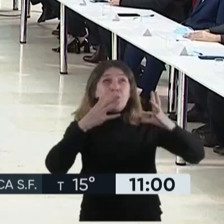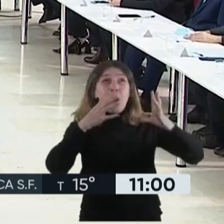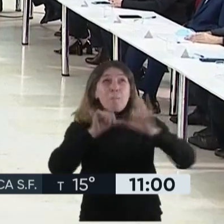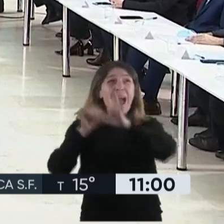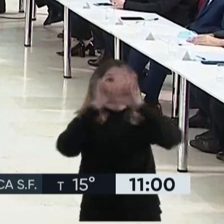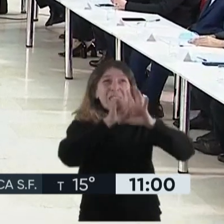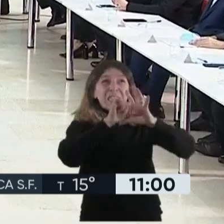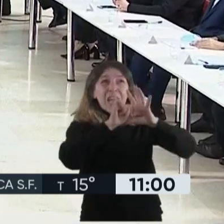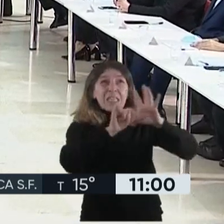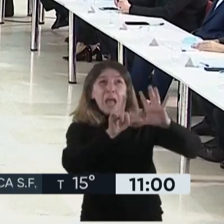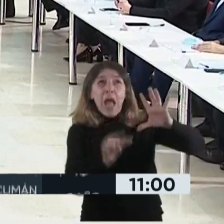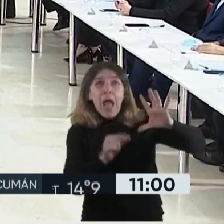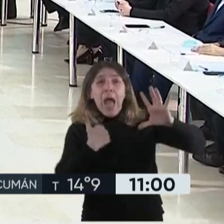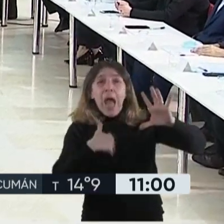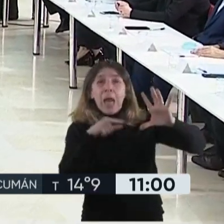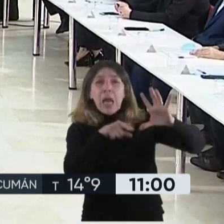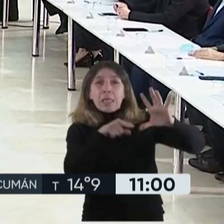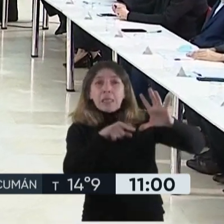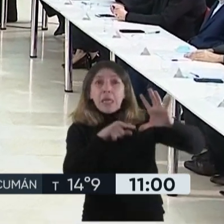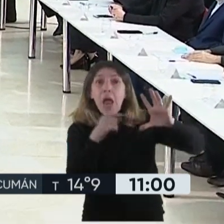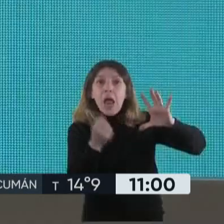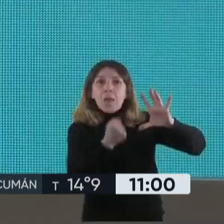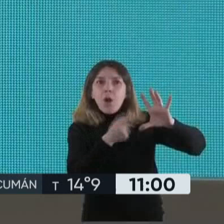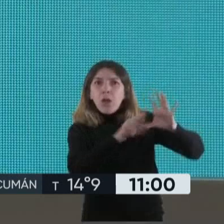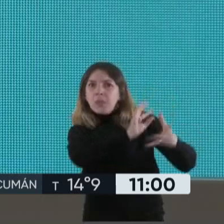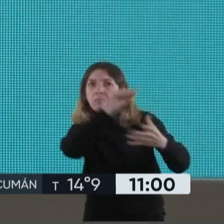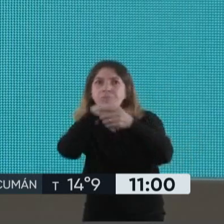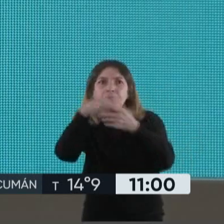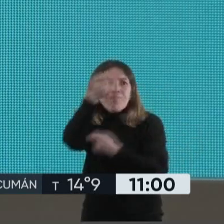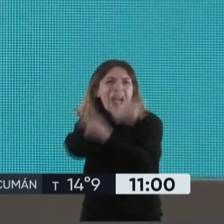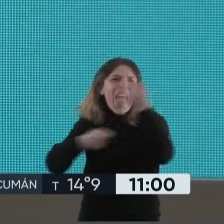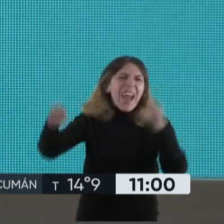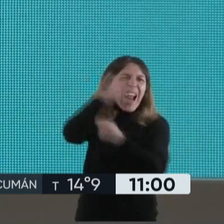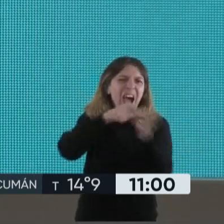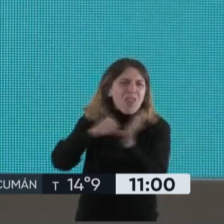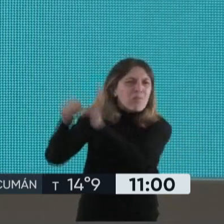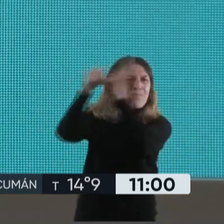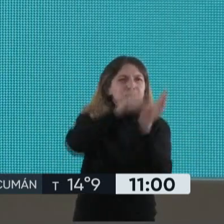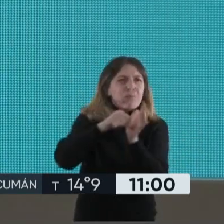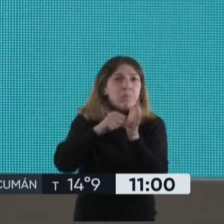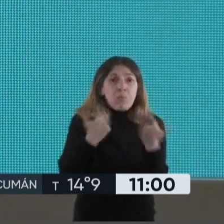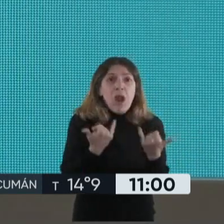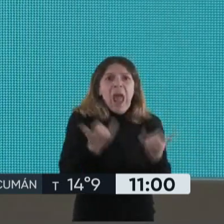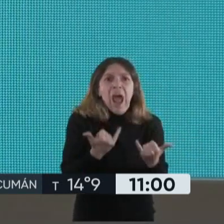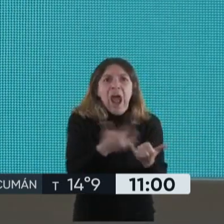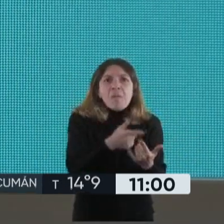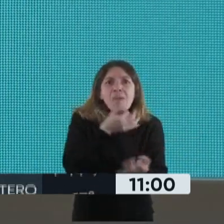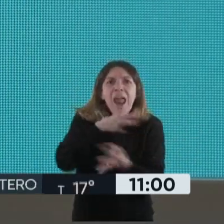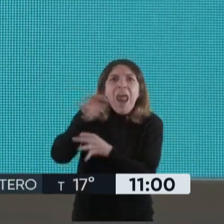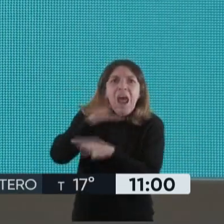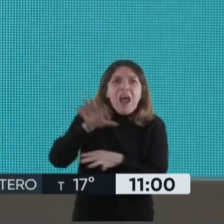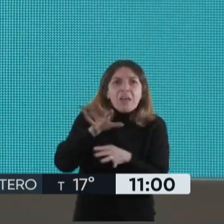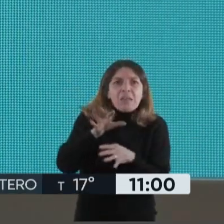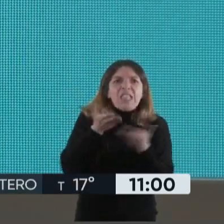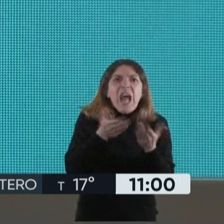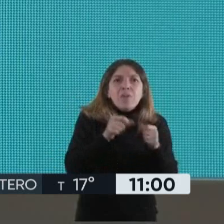una oportunidad significativa para contribuir desde el punto de vista de la oferta energética.